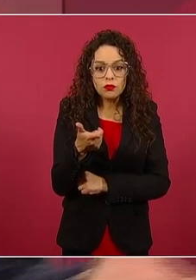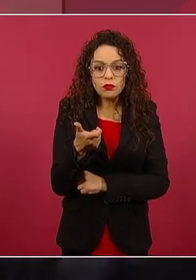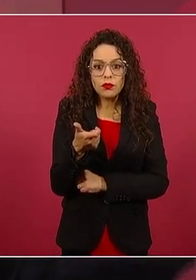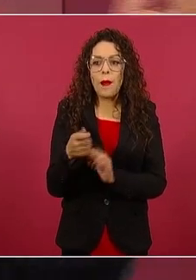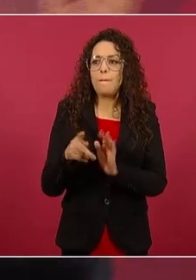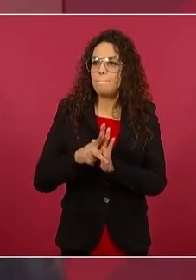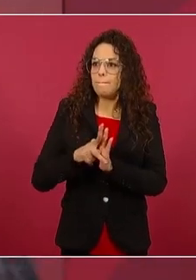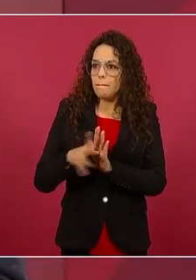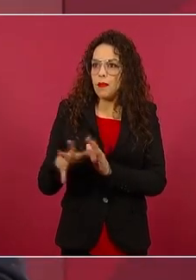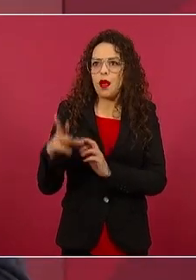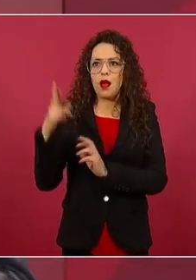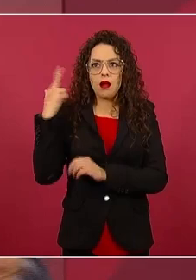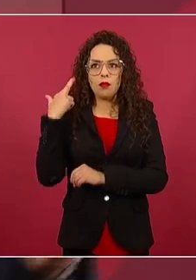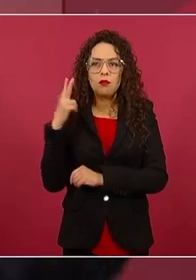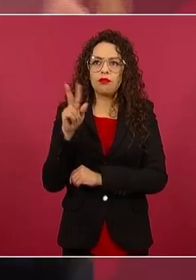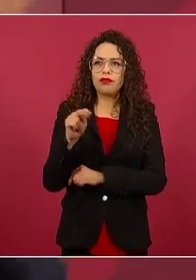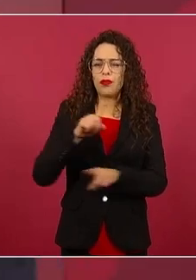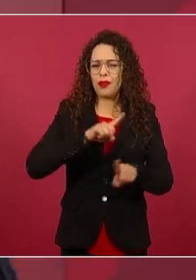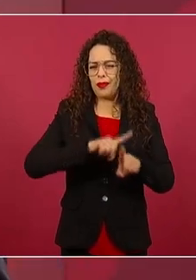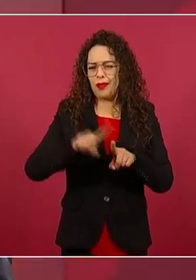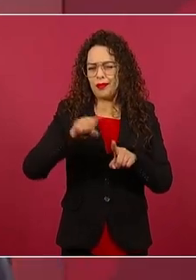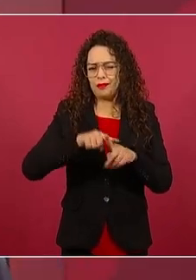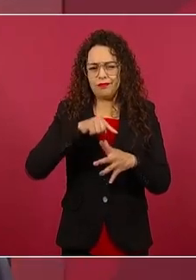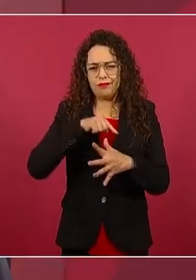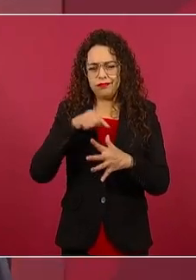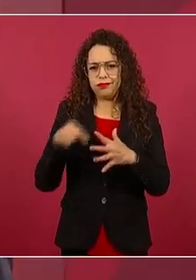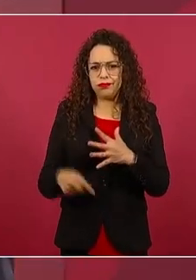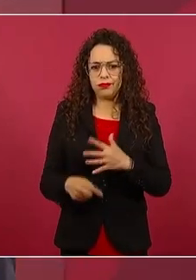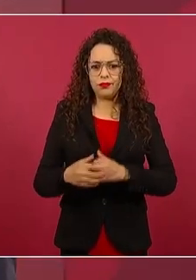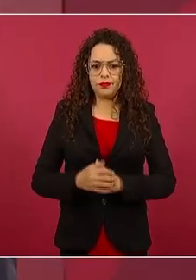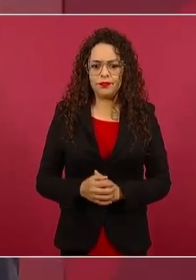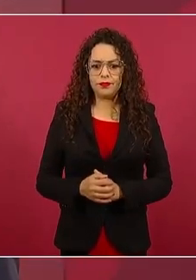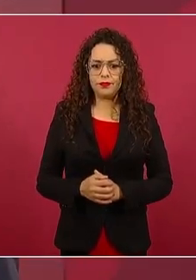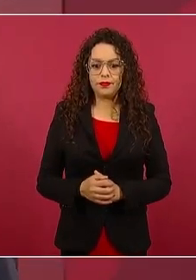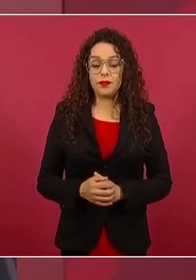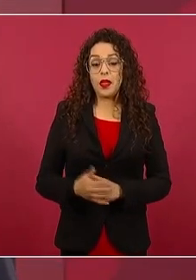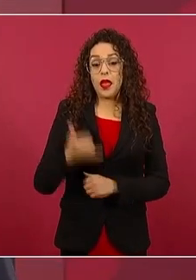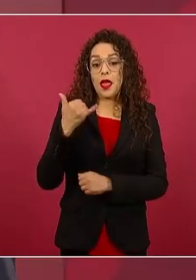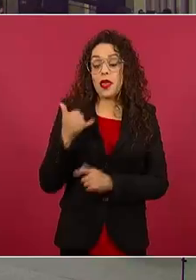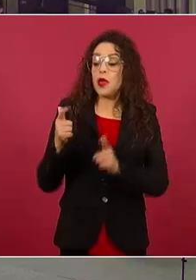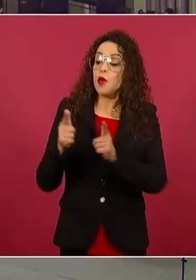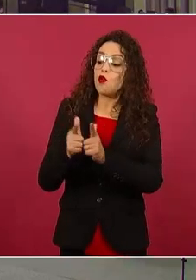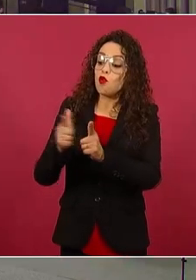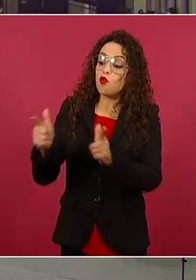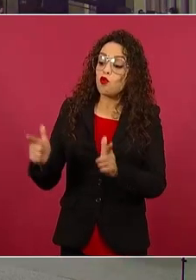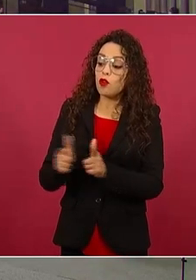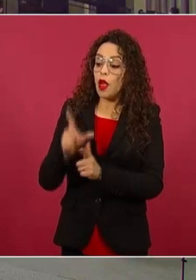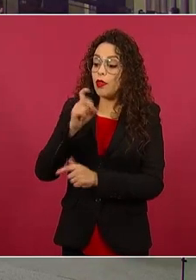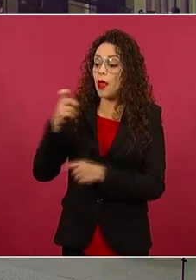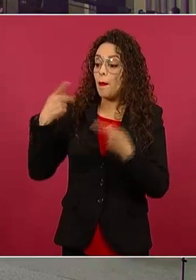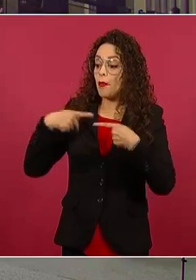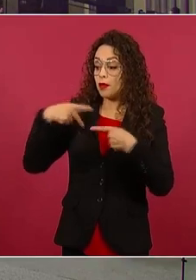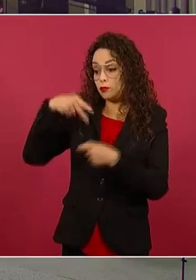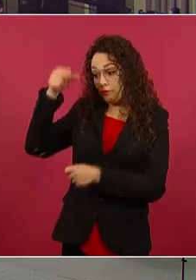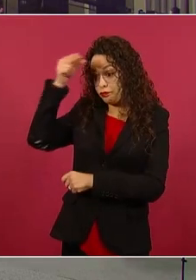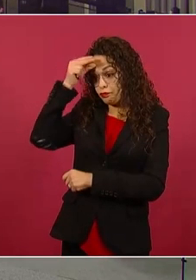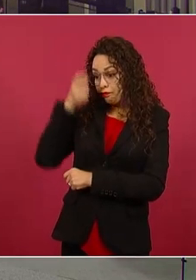y a los grupos de intelectuales orgánicos se les trataba muy bien